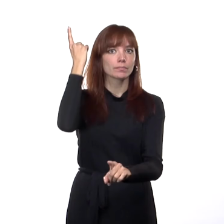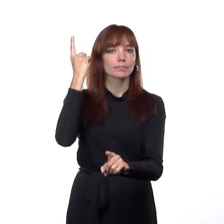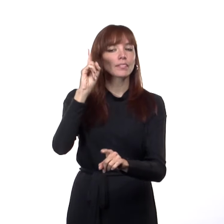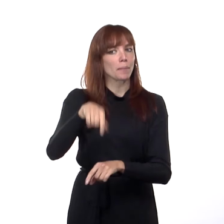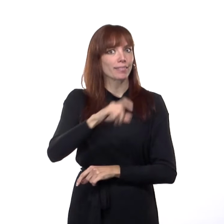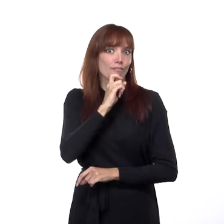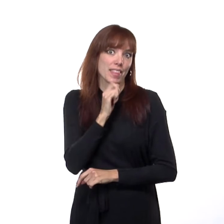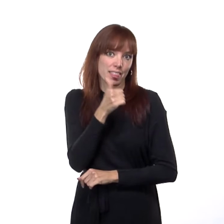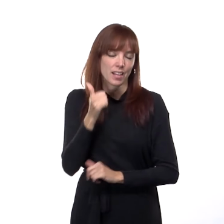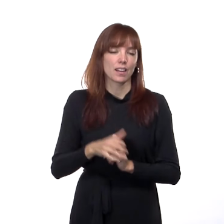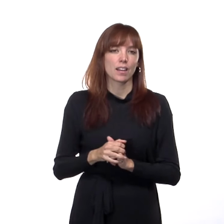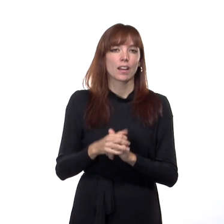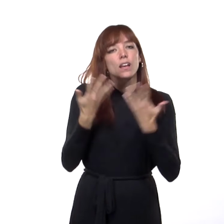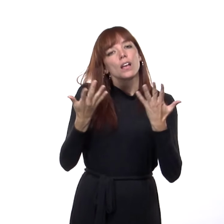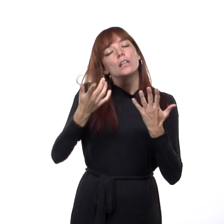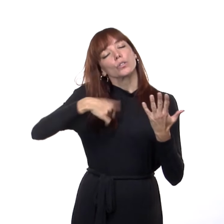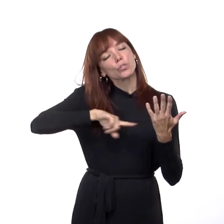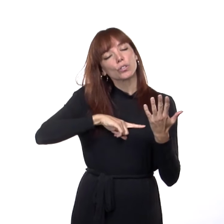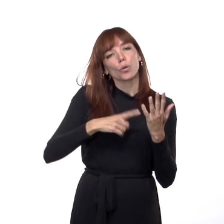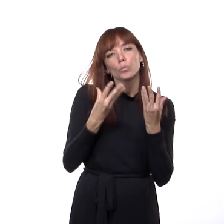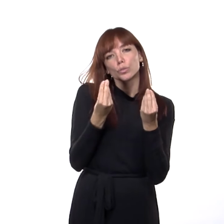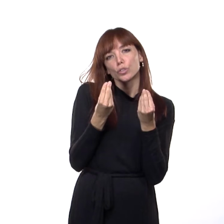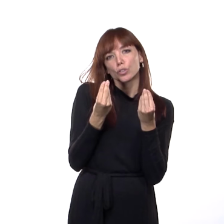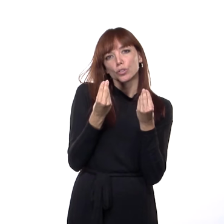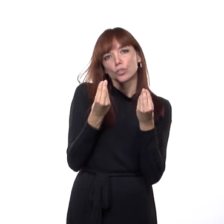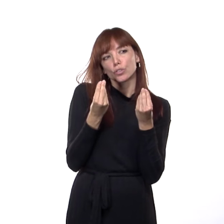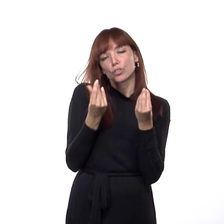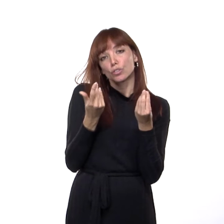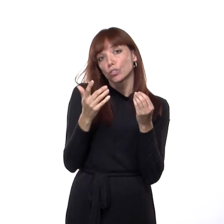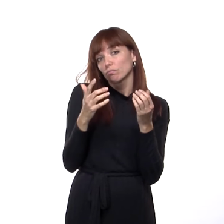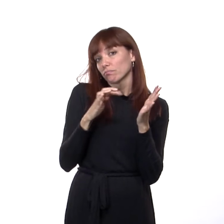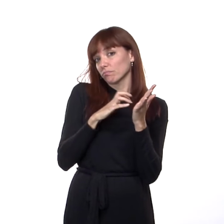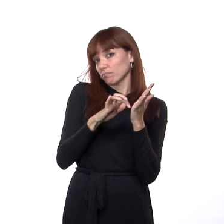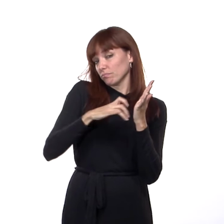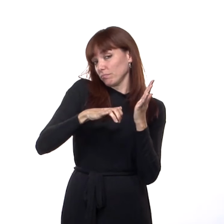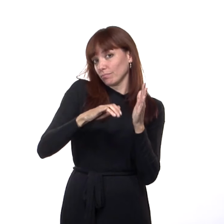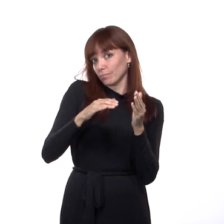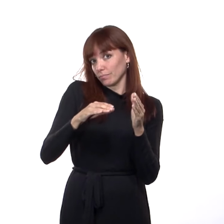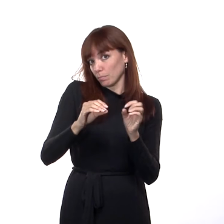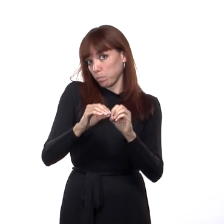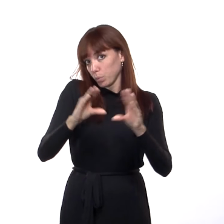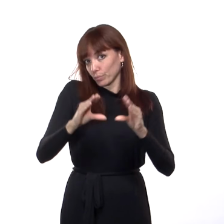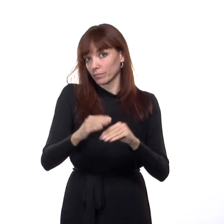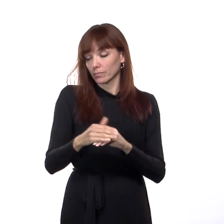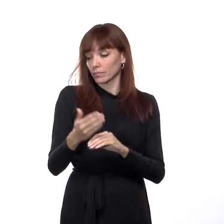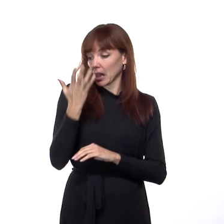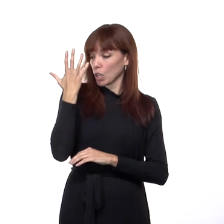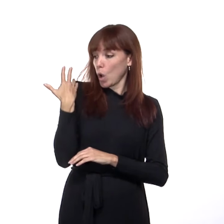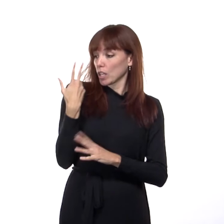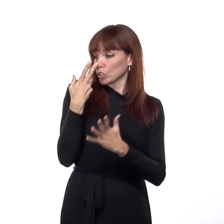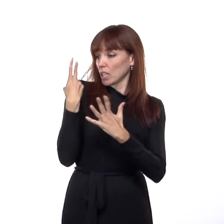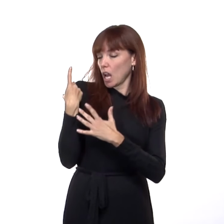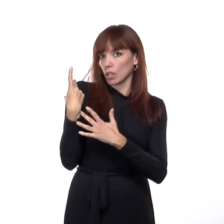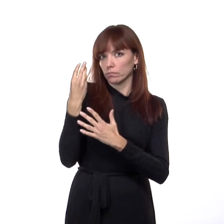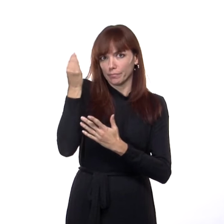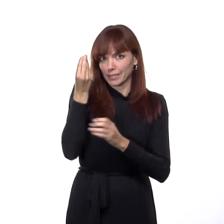complejos es decir tenemos muchos dispositivos conectados que hace 5 o 6 7 años eran impensables